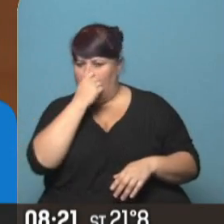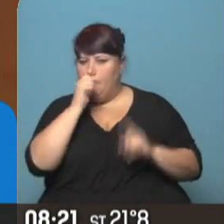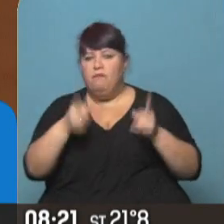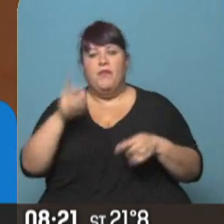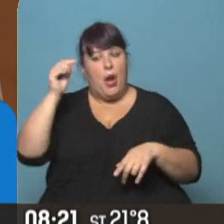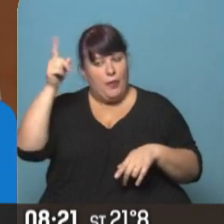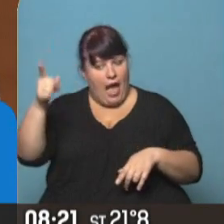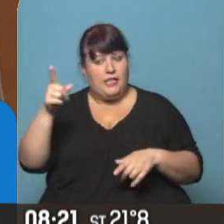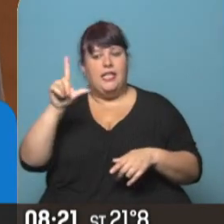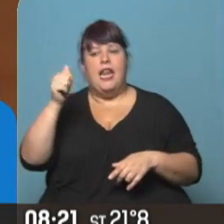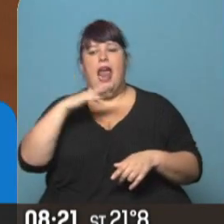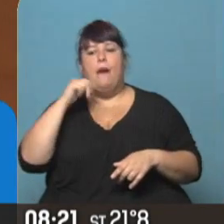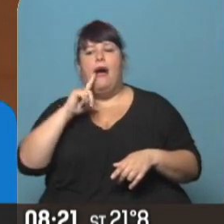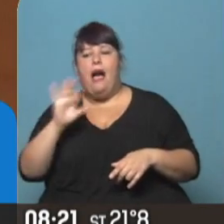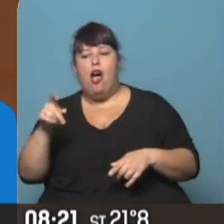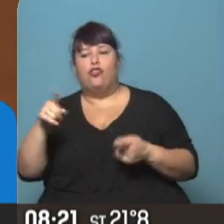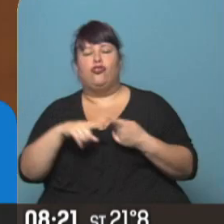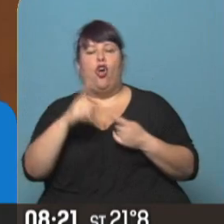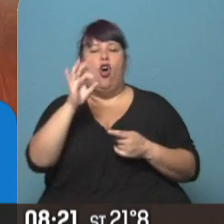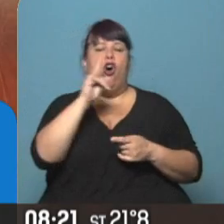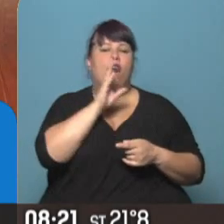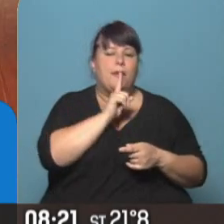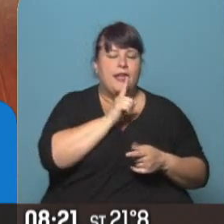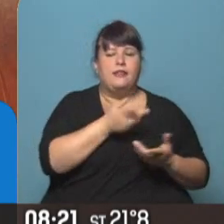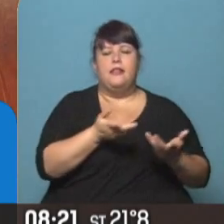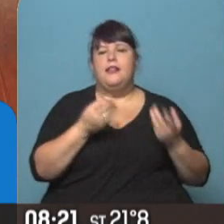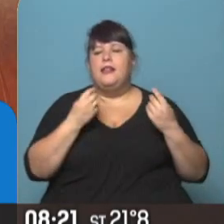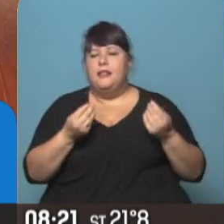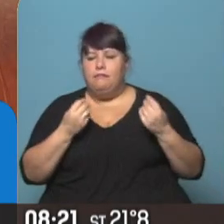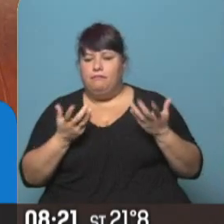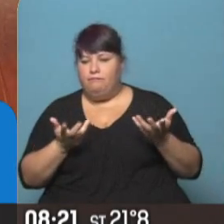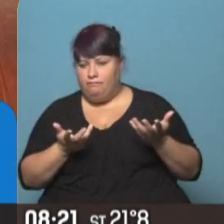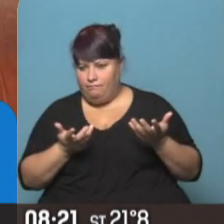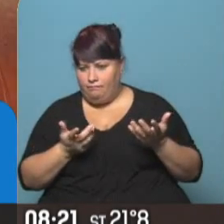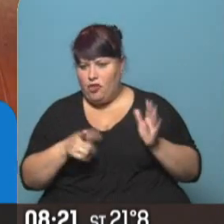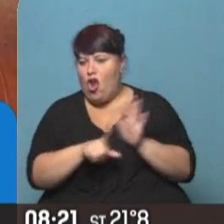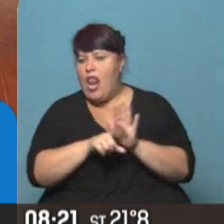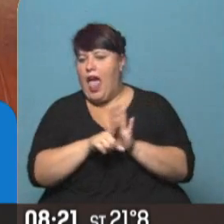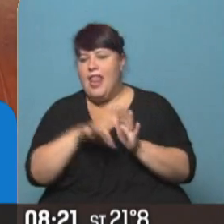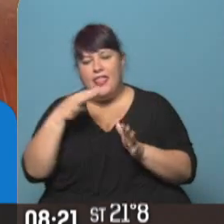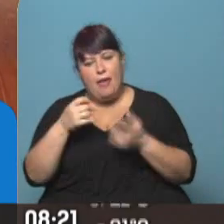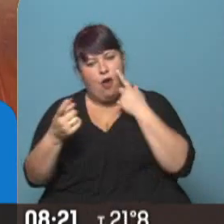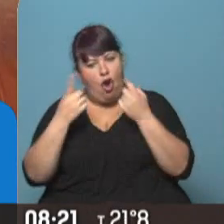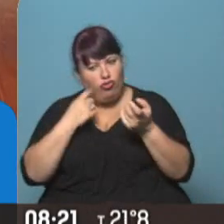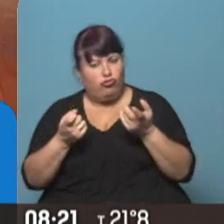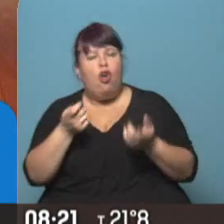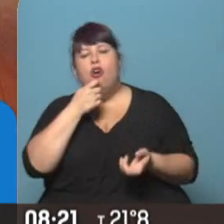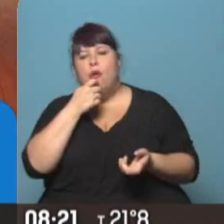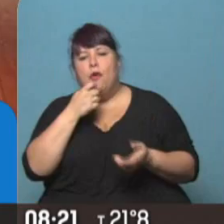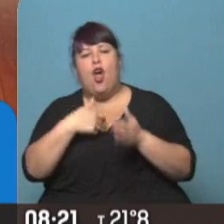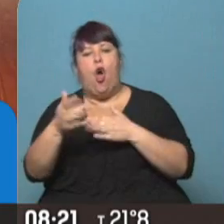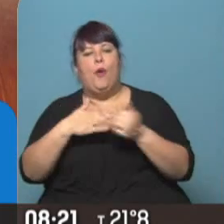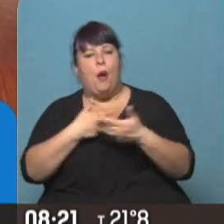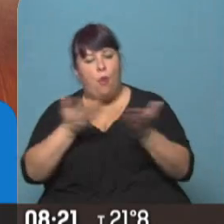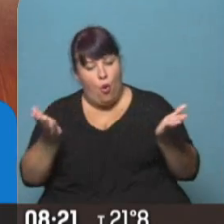casos de brasil escasos ha bajado el caso de odebrecht qué pasa con las leyes que tienen que regular por ejemplo la obra